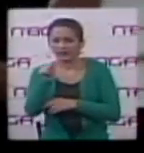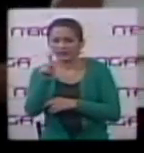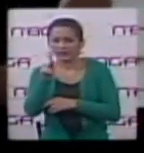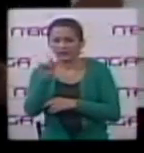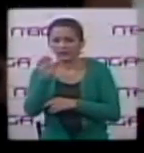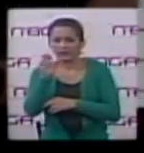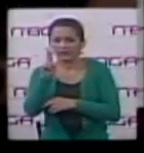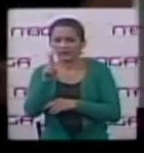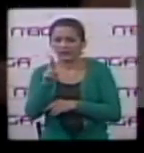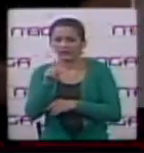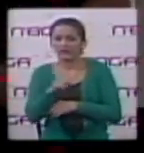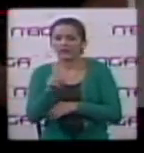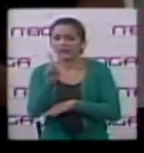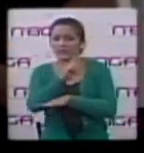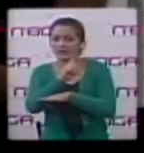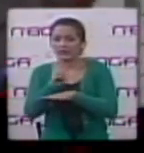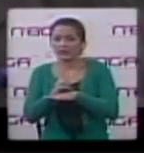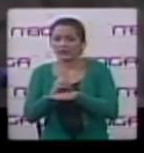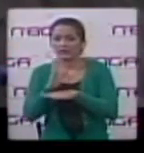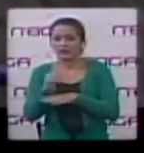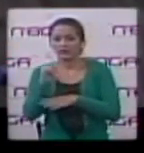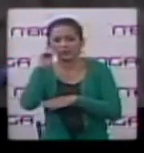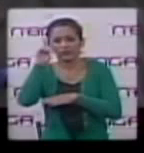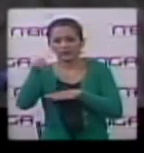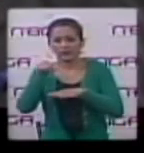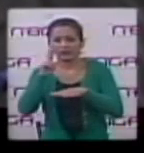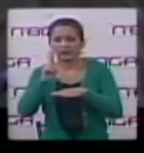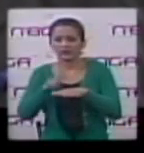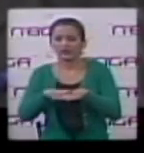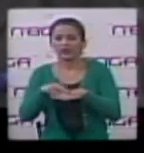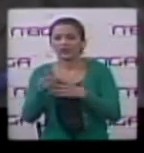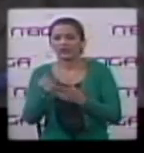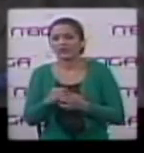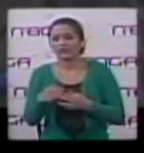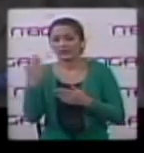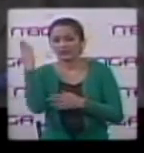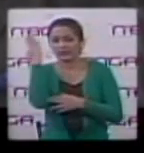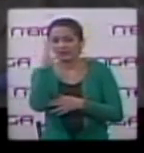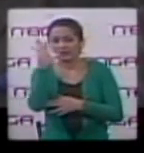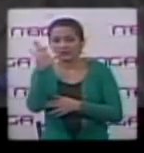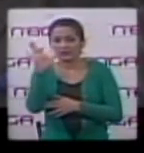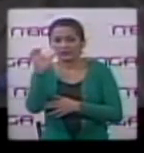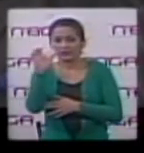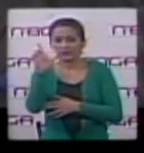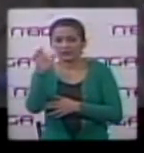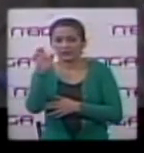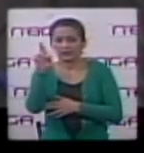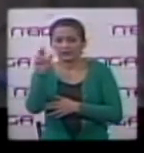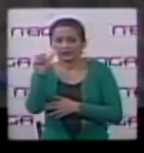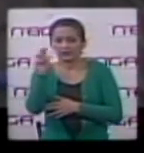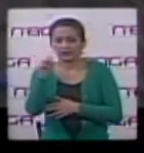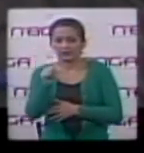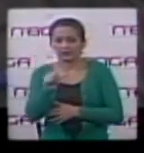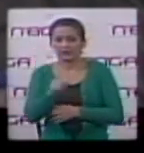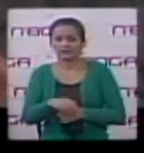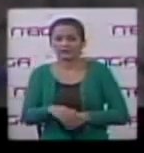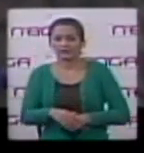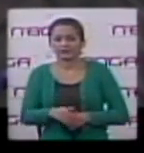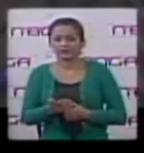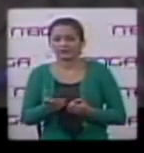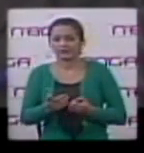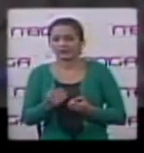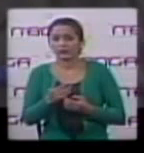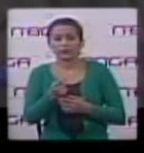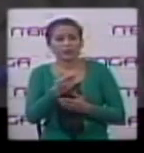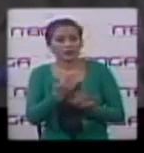nacional de noticias telerama cuando uno participa en esta clase de teletones lo que busca Es que la gente